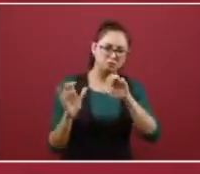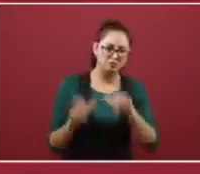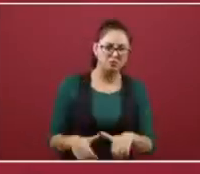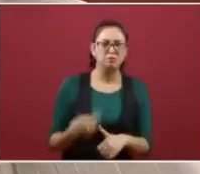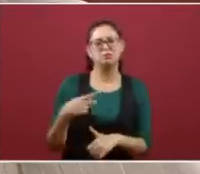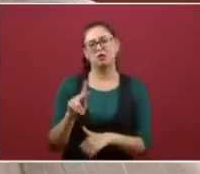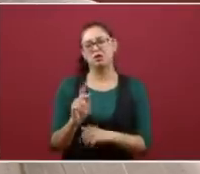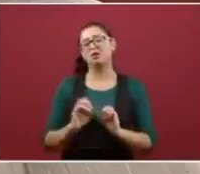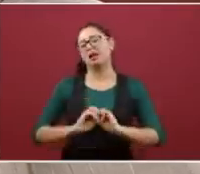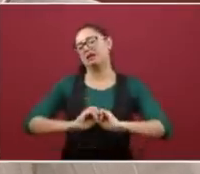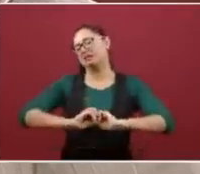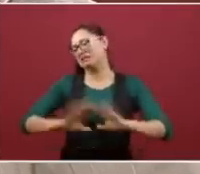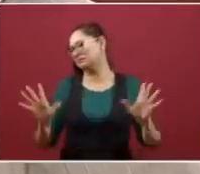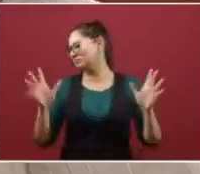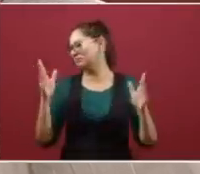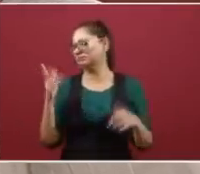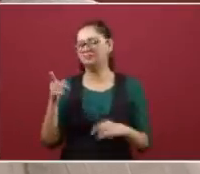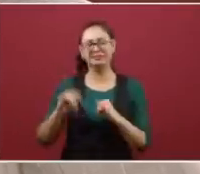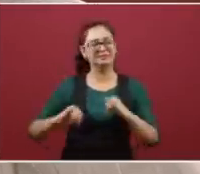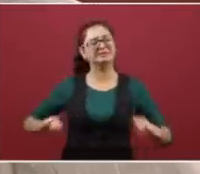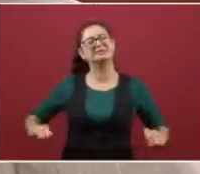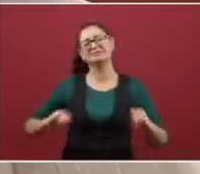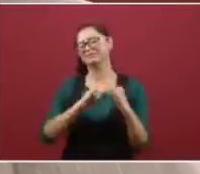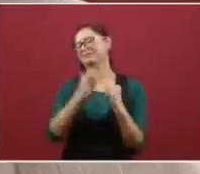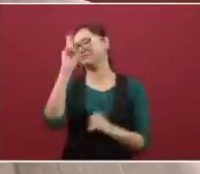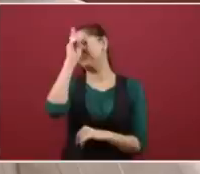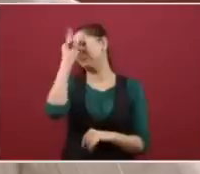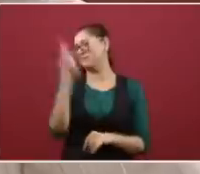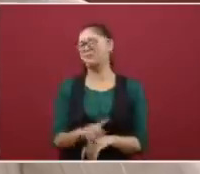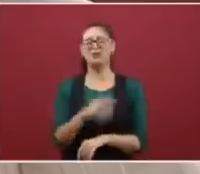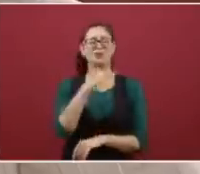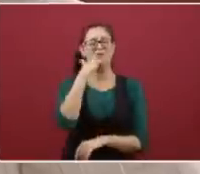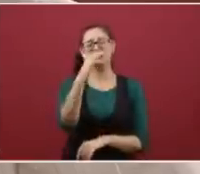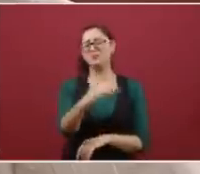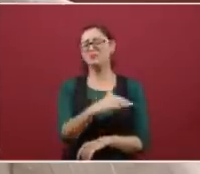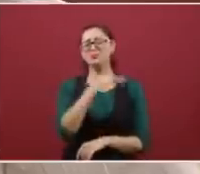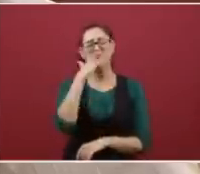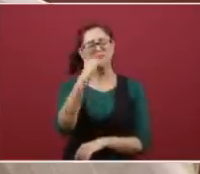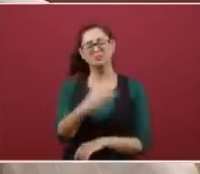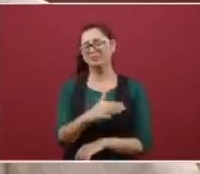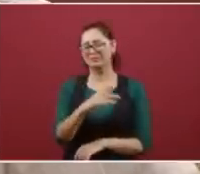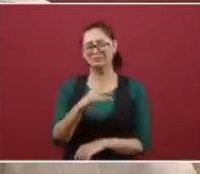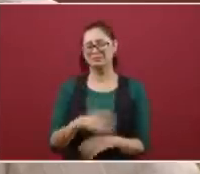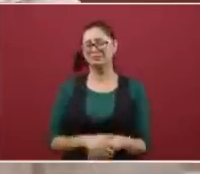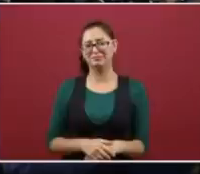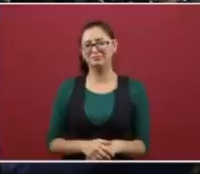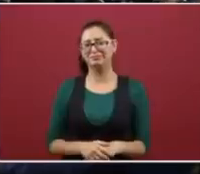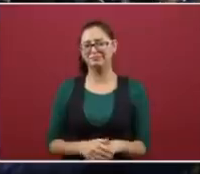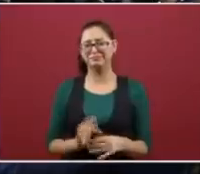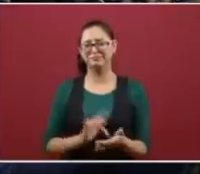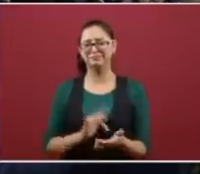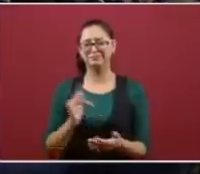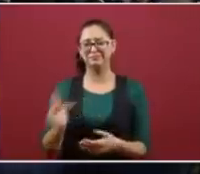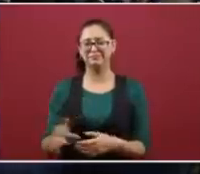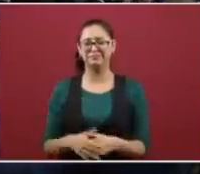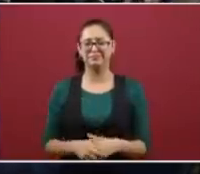instituciones yo creo que más corruptas o de las más corruptas de de nuestro país gracias